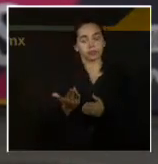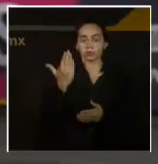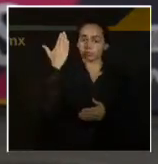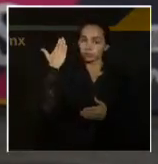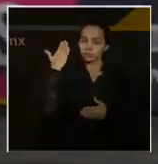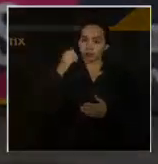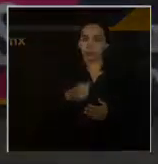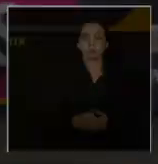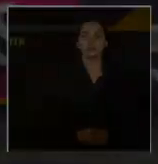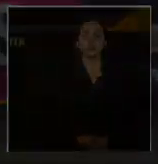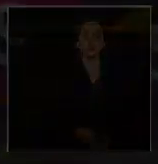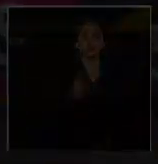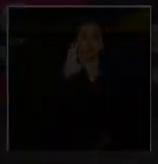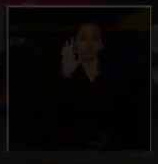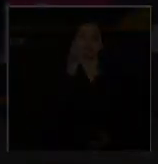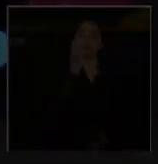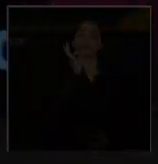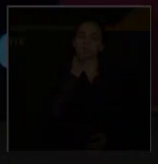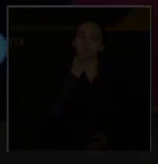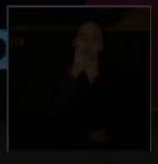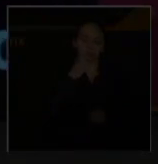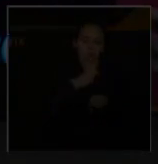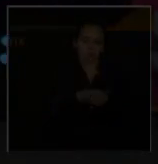unos minutos. 3 minutos, por favor.